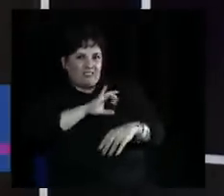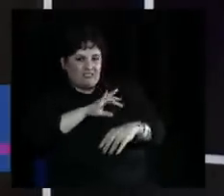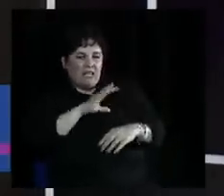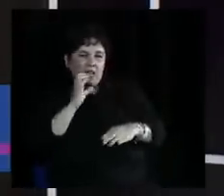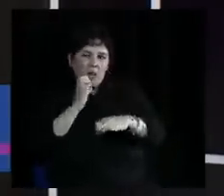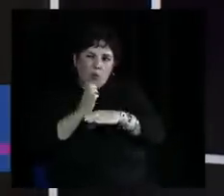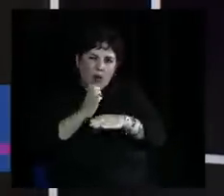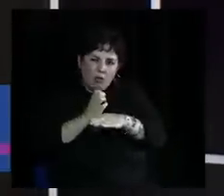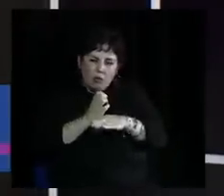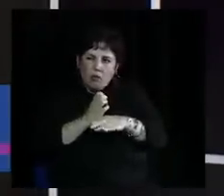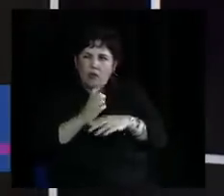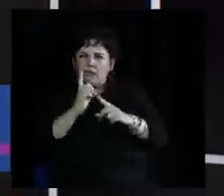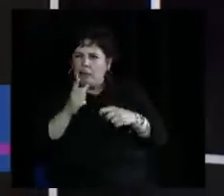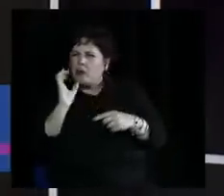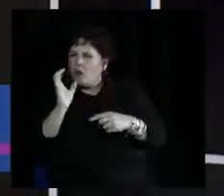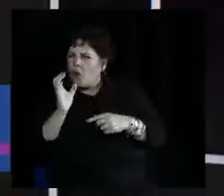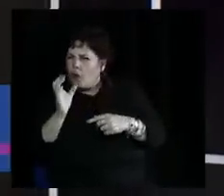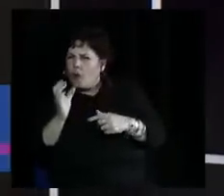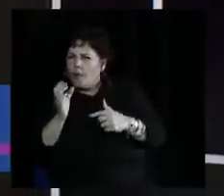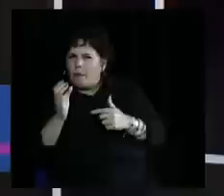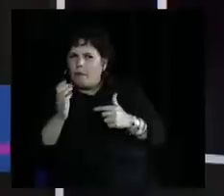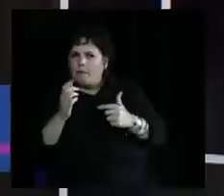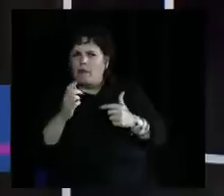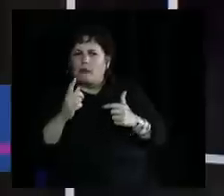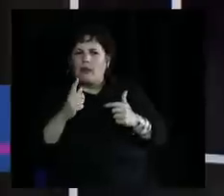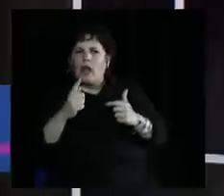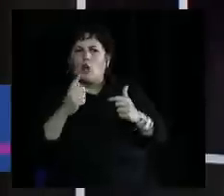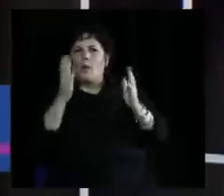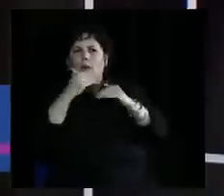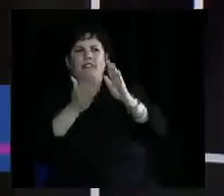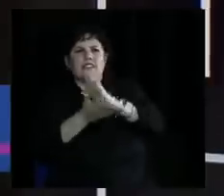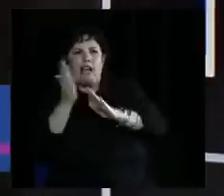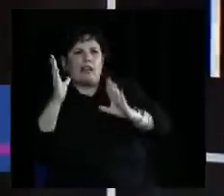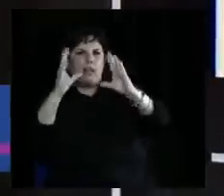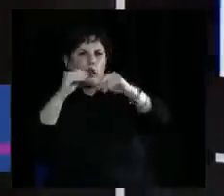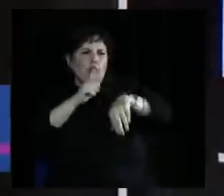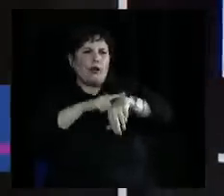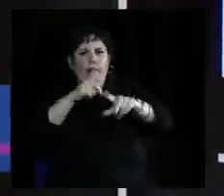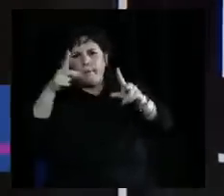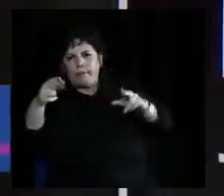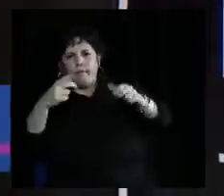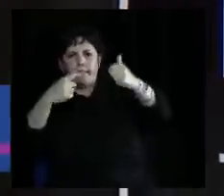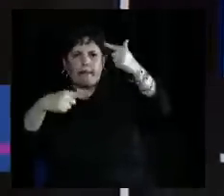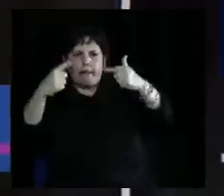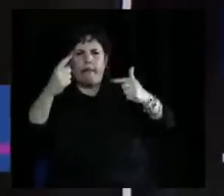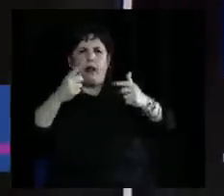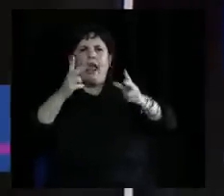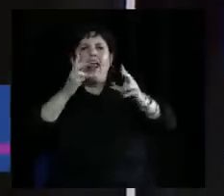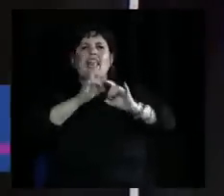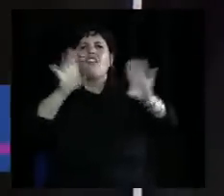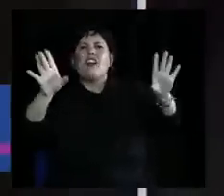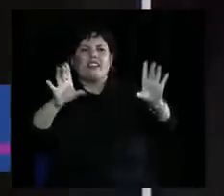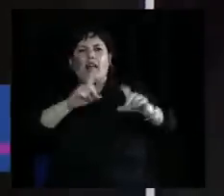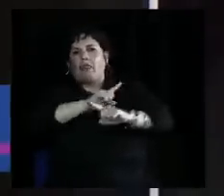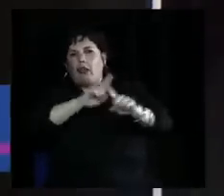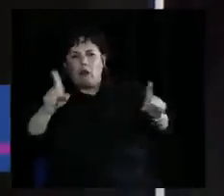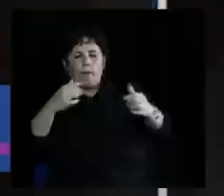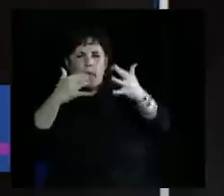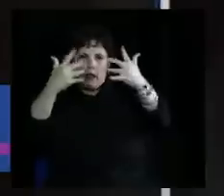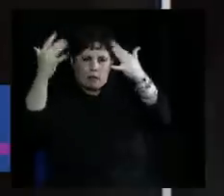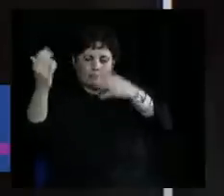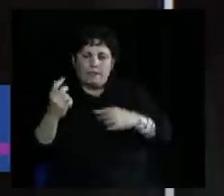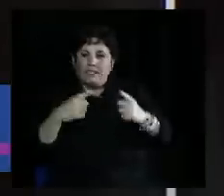Ecuador, pero también en Colombia hubo este estado de excepción. Ahora, con la reforma tributaria que propone Duque, se generan estas movilizaciones que